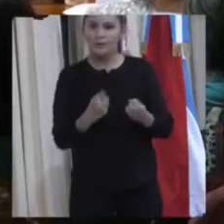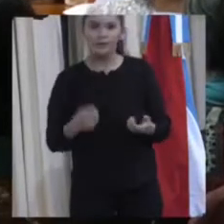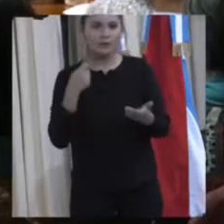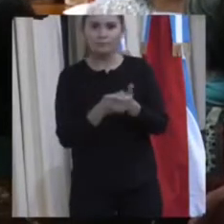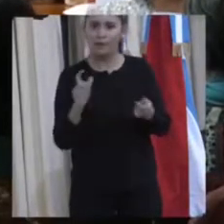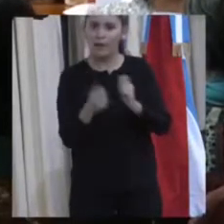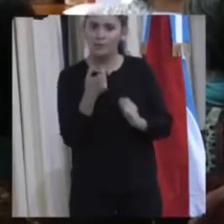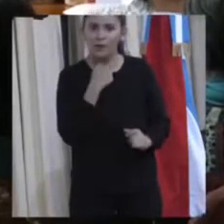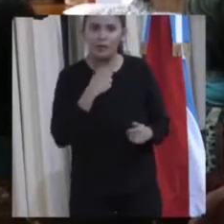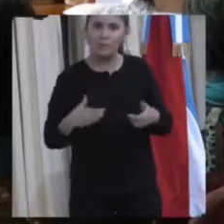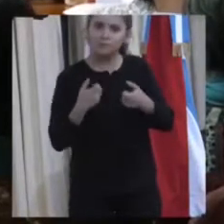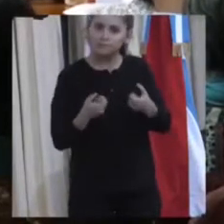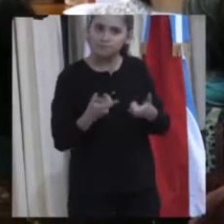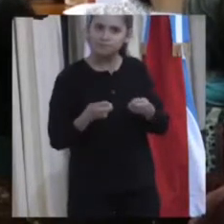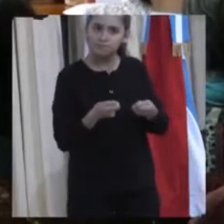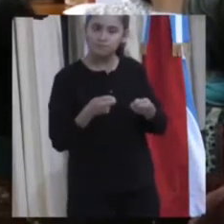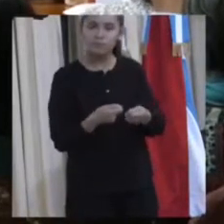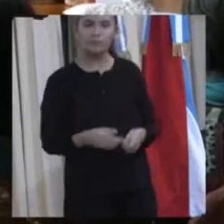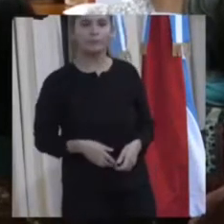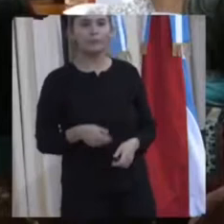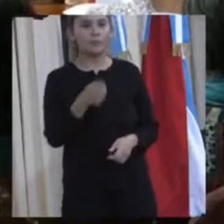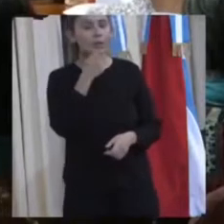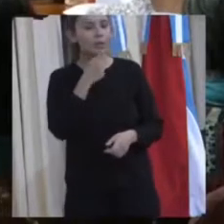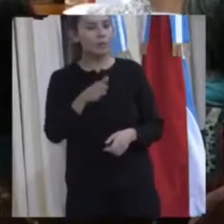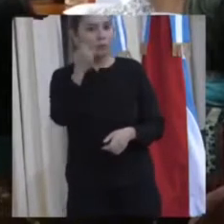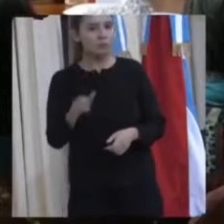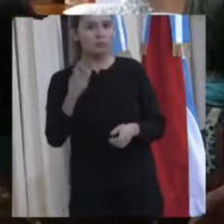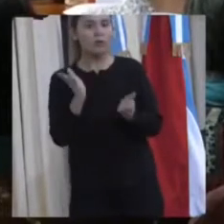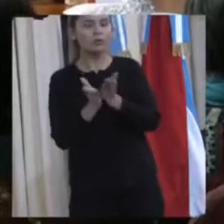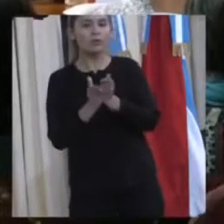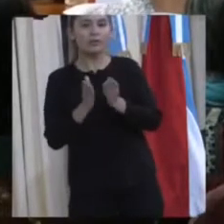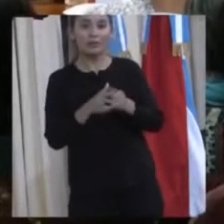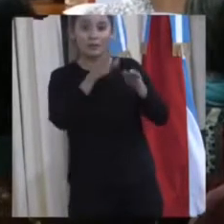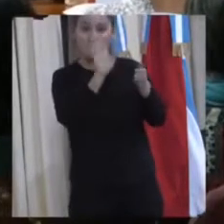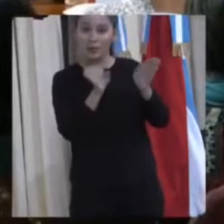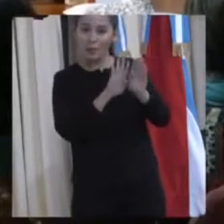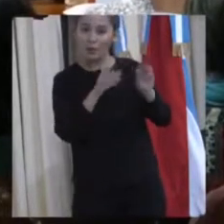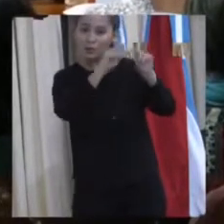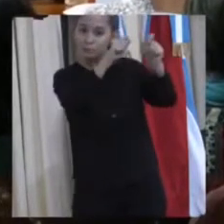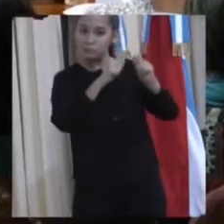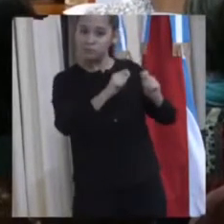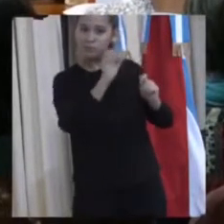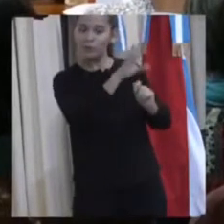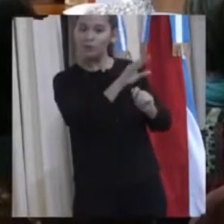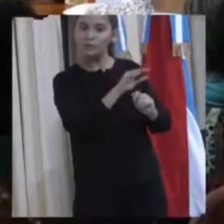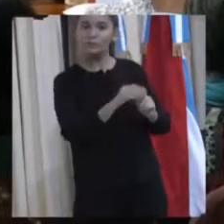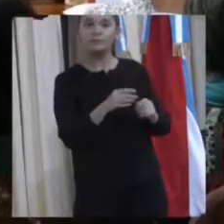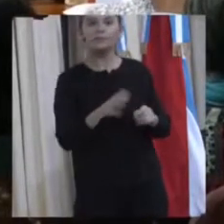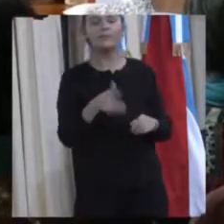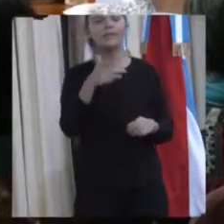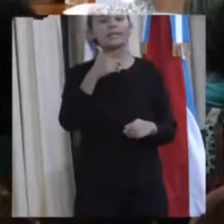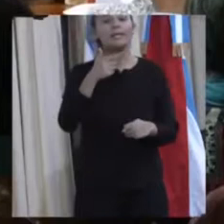cambio. Uno de estos estudiantes cuelga de la puerta un cartel que decía, en el rectorado de la universidad, se